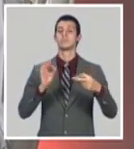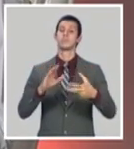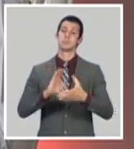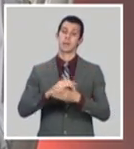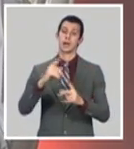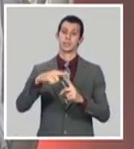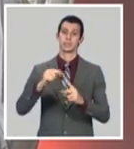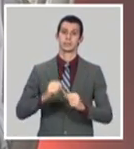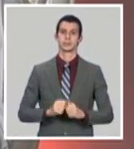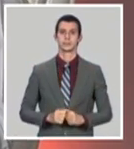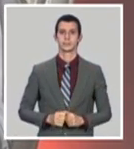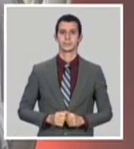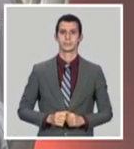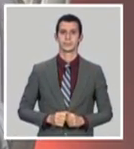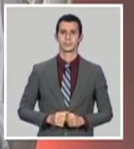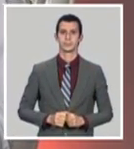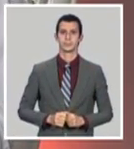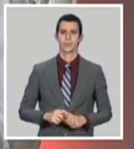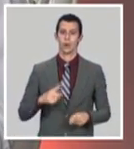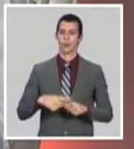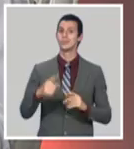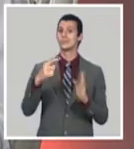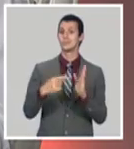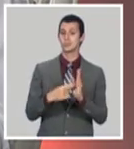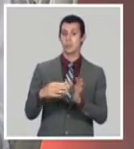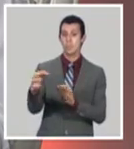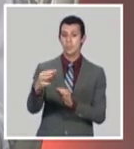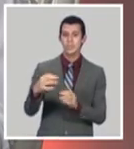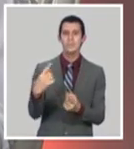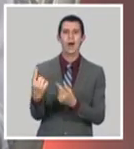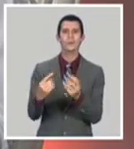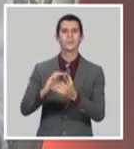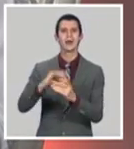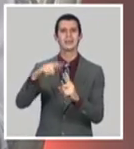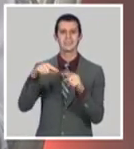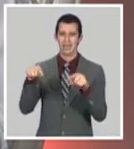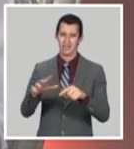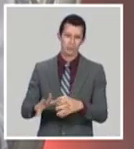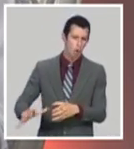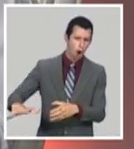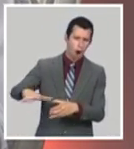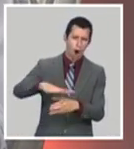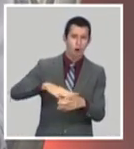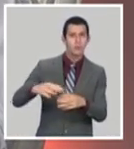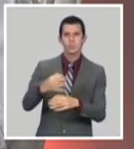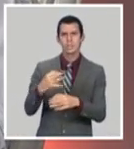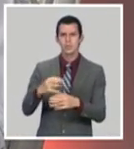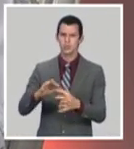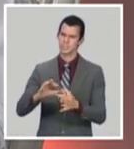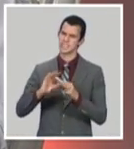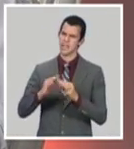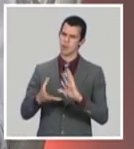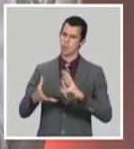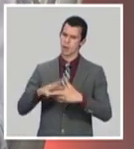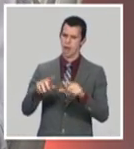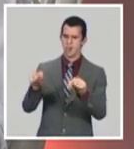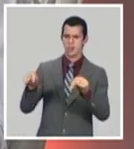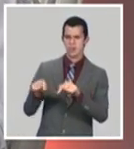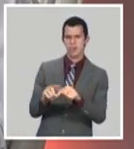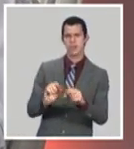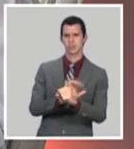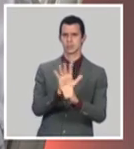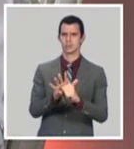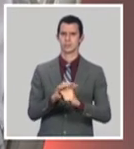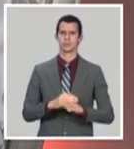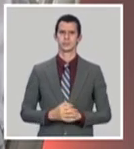que tiene comprometido varios de sus municipios. Y en los estudios que hemos hecho, el Ministerio ha estado de conjunto ahí también con el